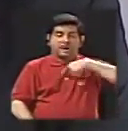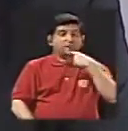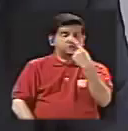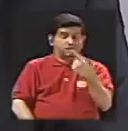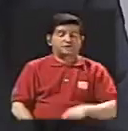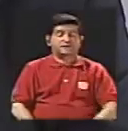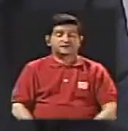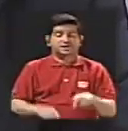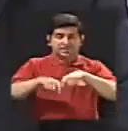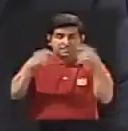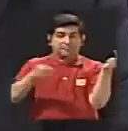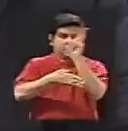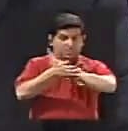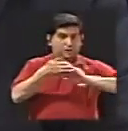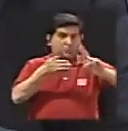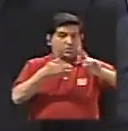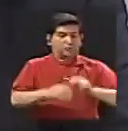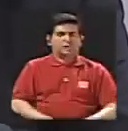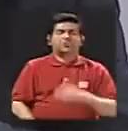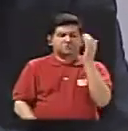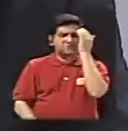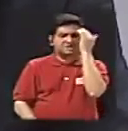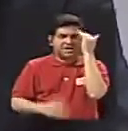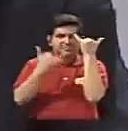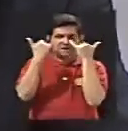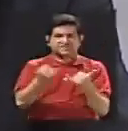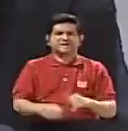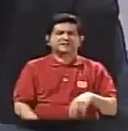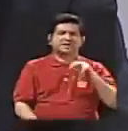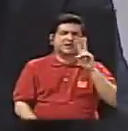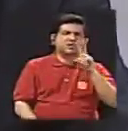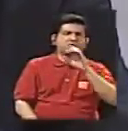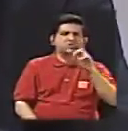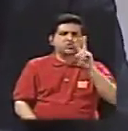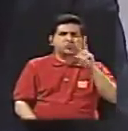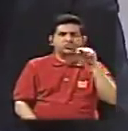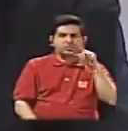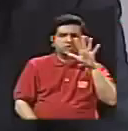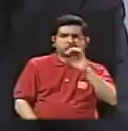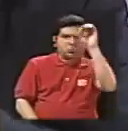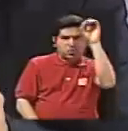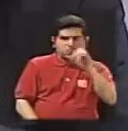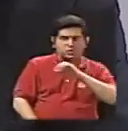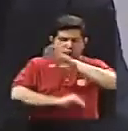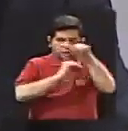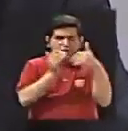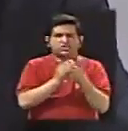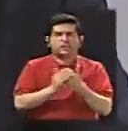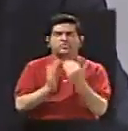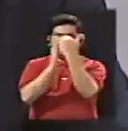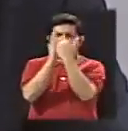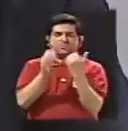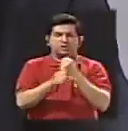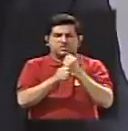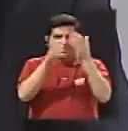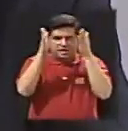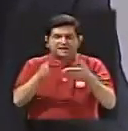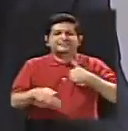Semanario de la Universidad que se sabía que un 2.5% del total de la planilla iban a